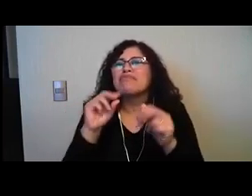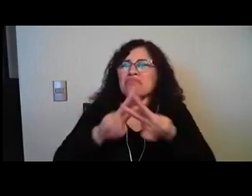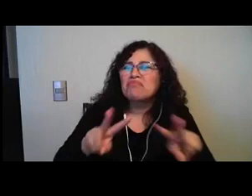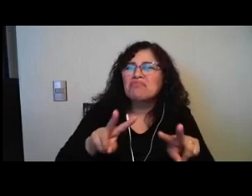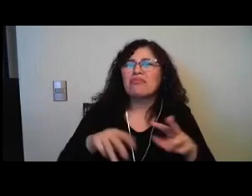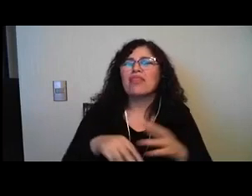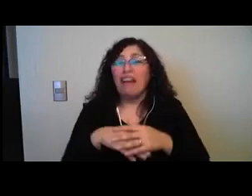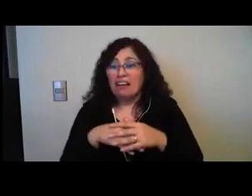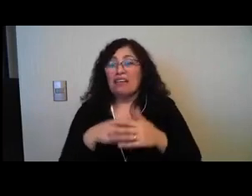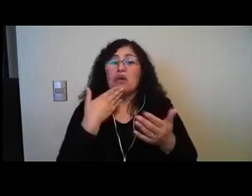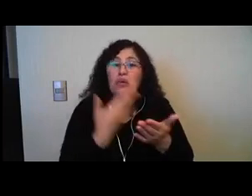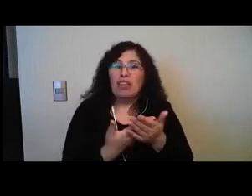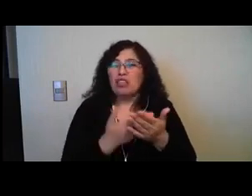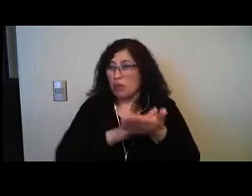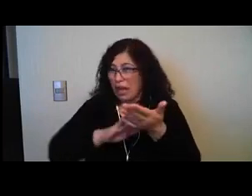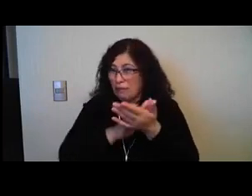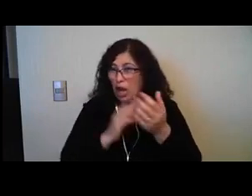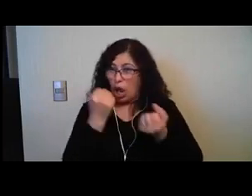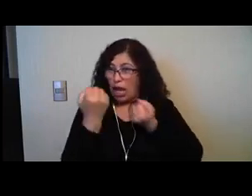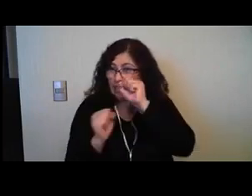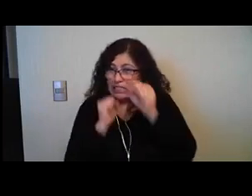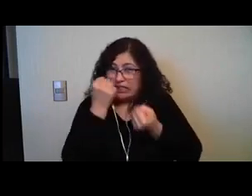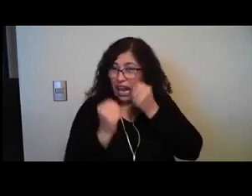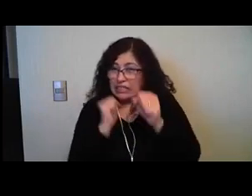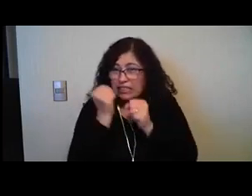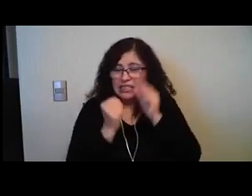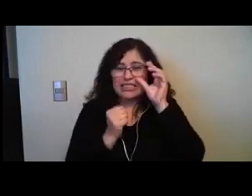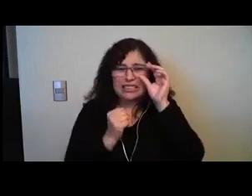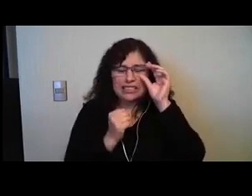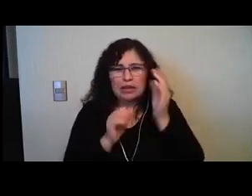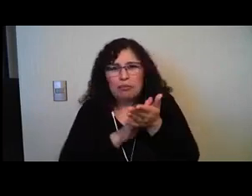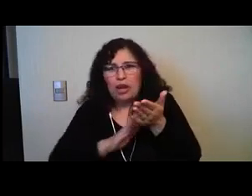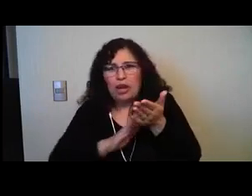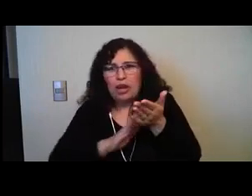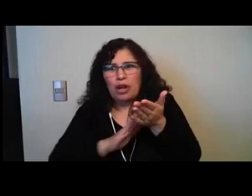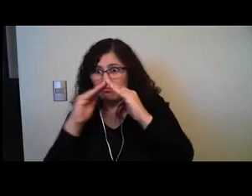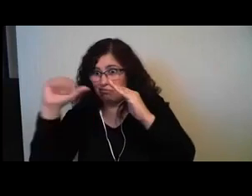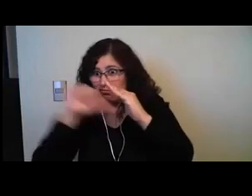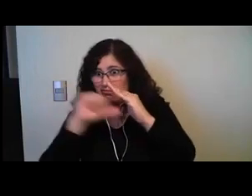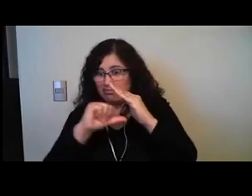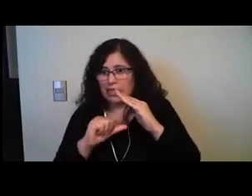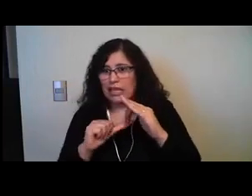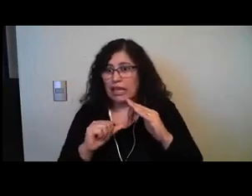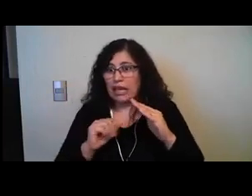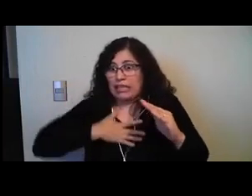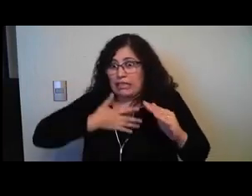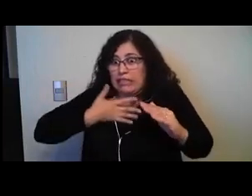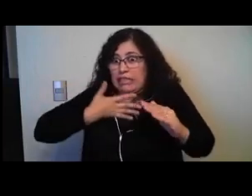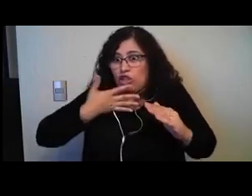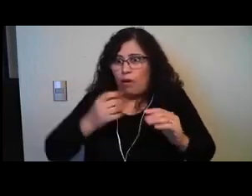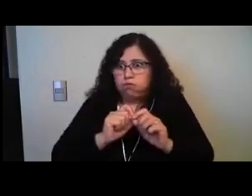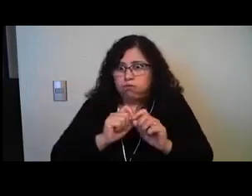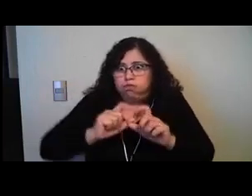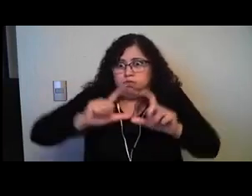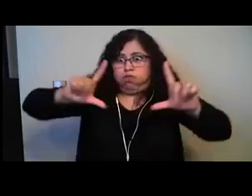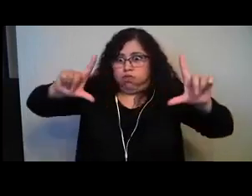mucha ansiedad, o por ejemplo, todo lo que significa estar en un periodo de cuarentena, ¿cierto? Estos síntomas se ven muchas veces muy acrecentados, ¿ya?